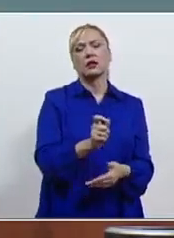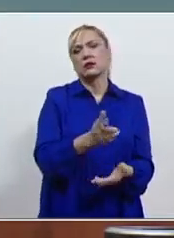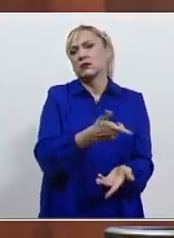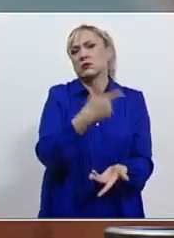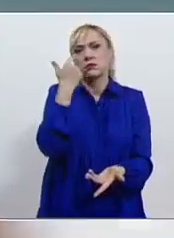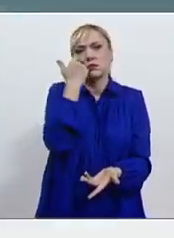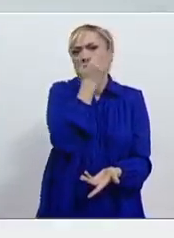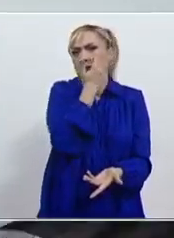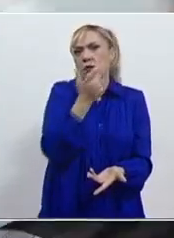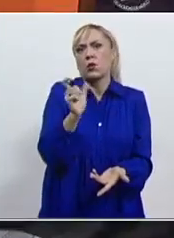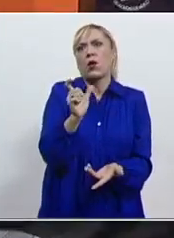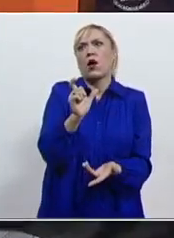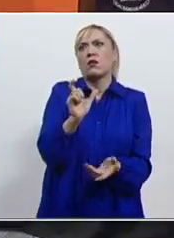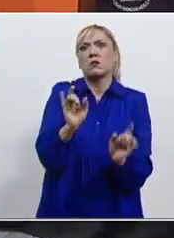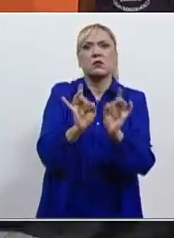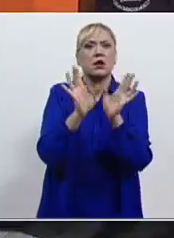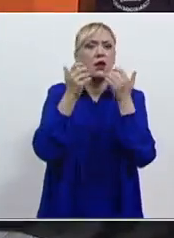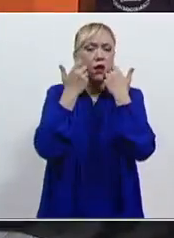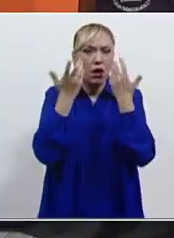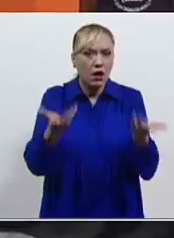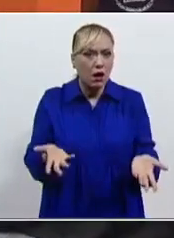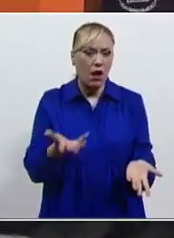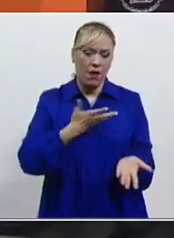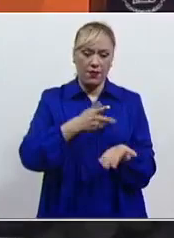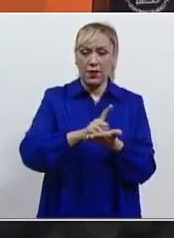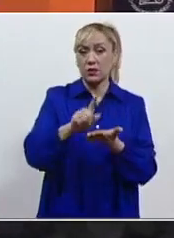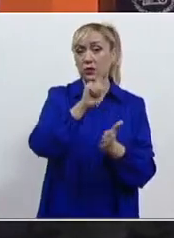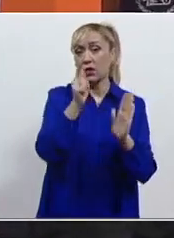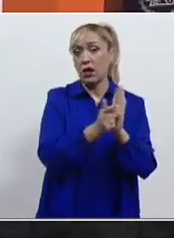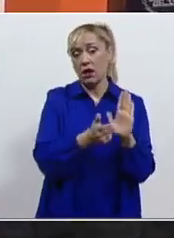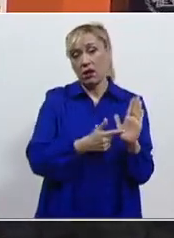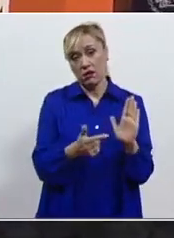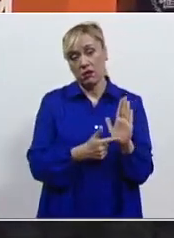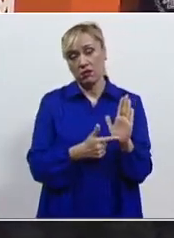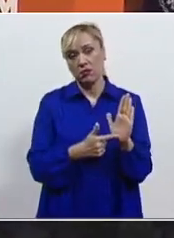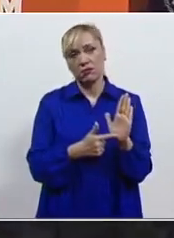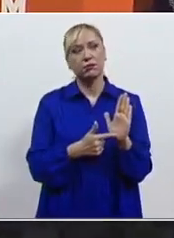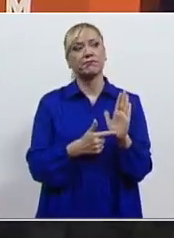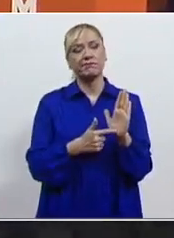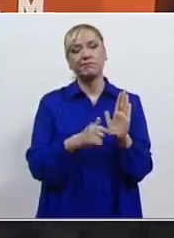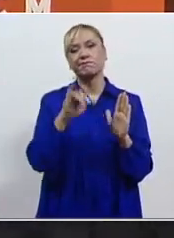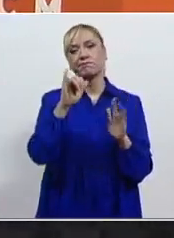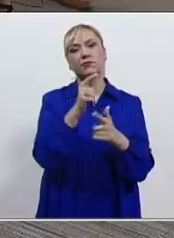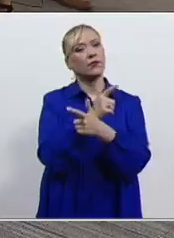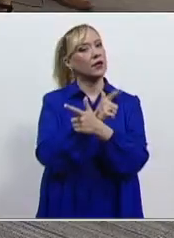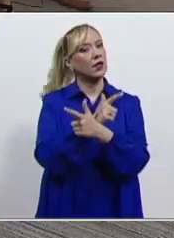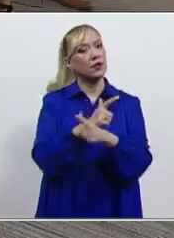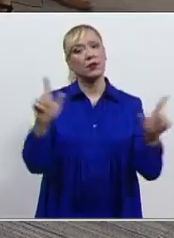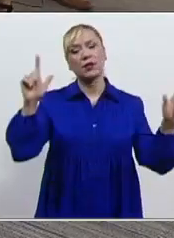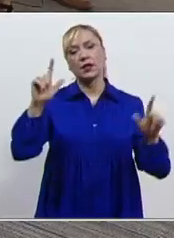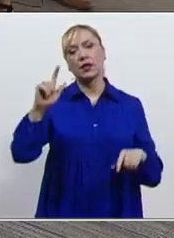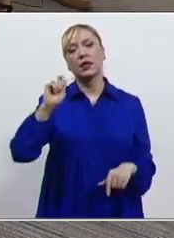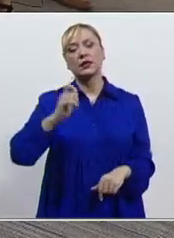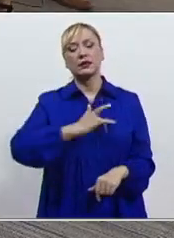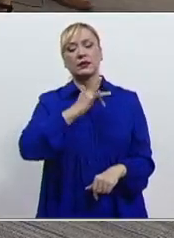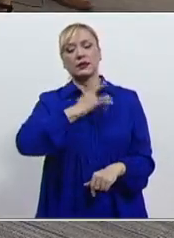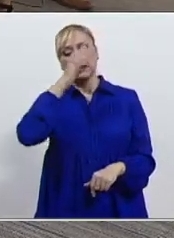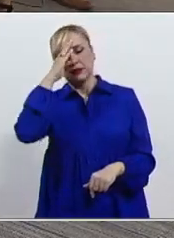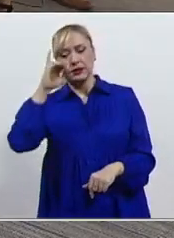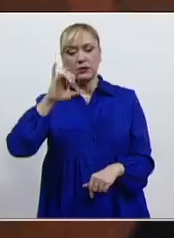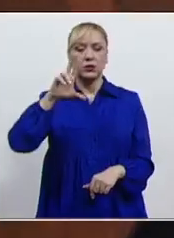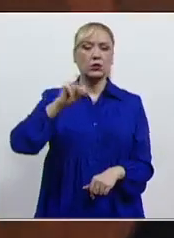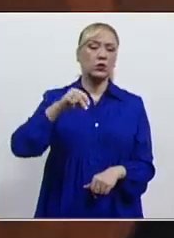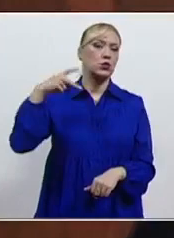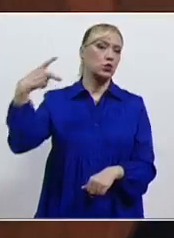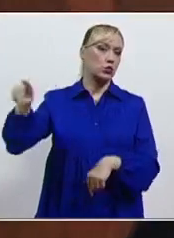momento. La titular de la comisión llamó a reconocer la libertad de conciencia en la Ley General de Salud y